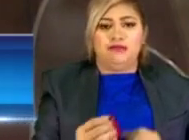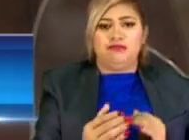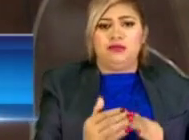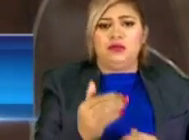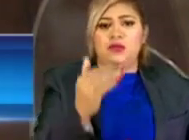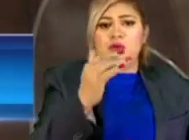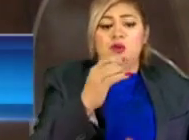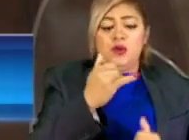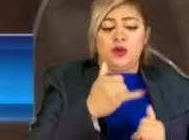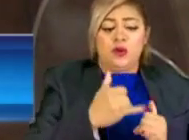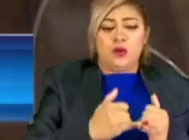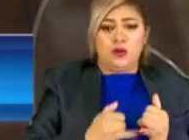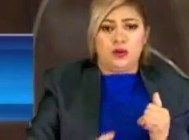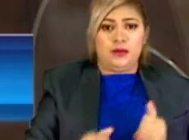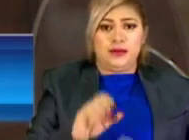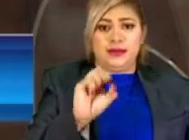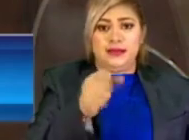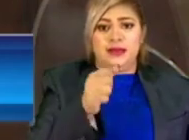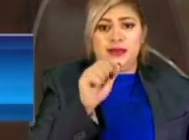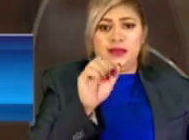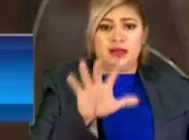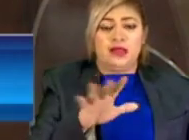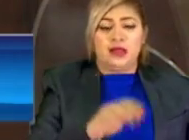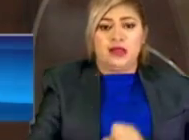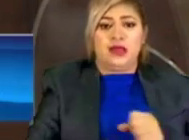últimos 15 años.